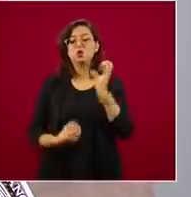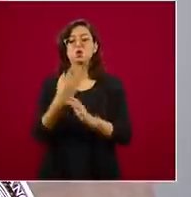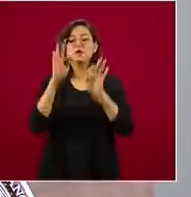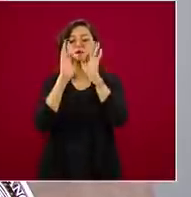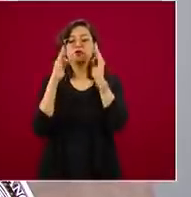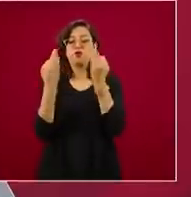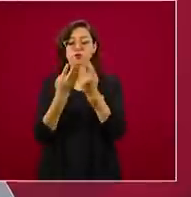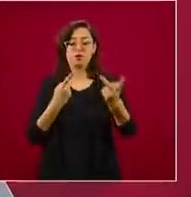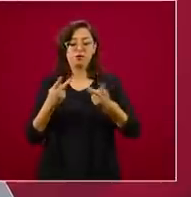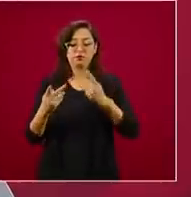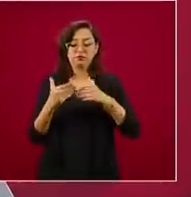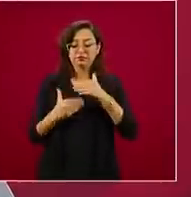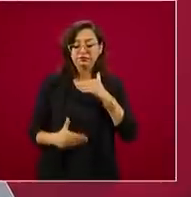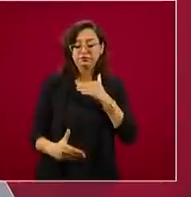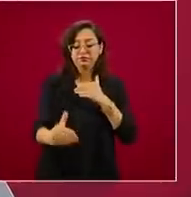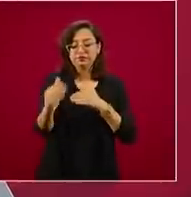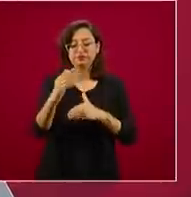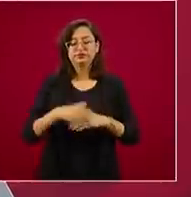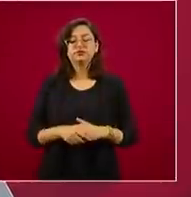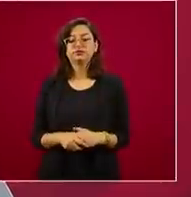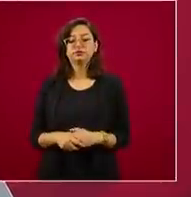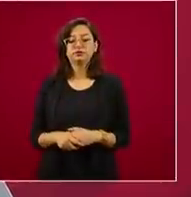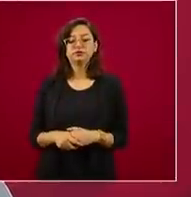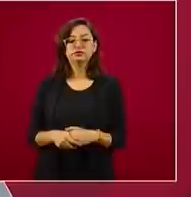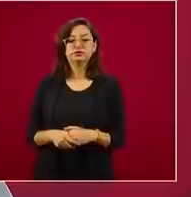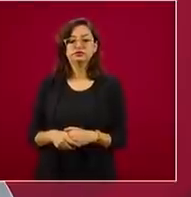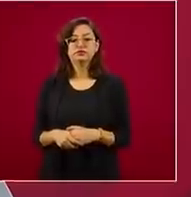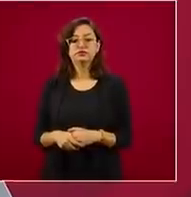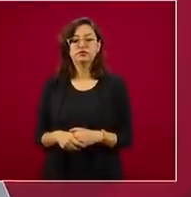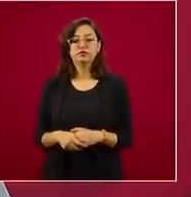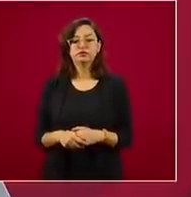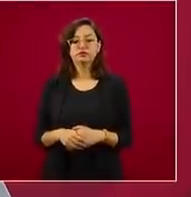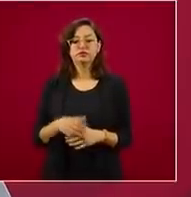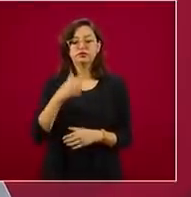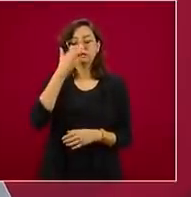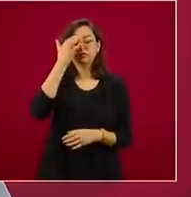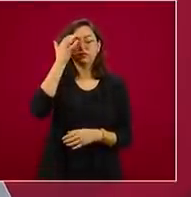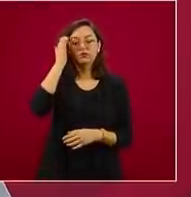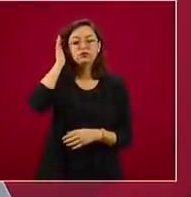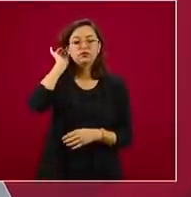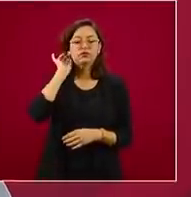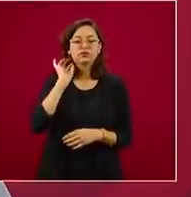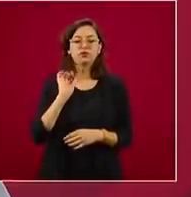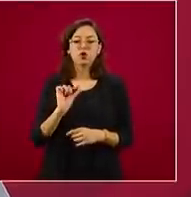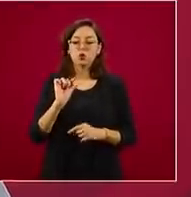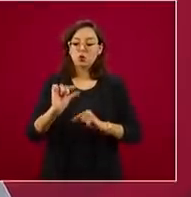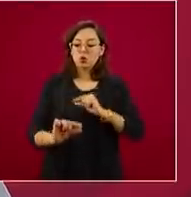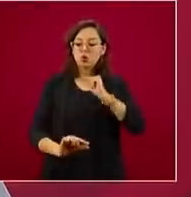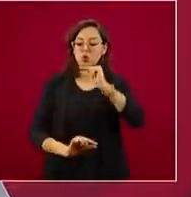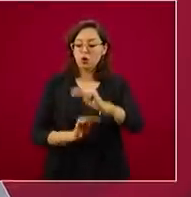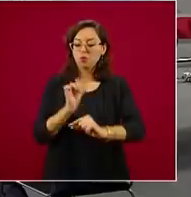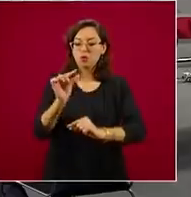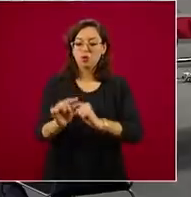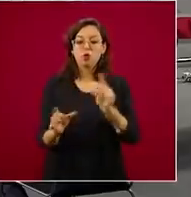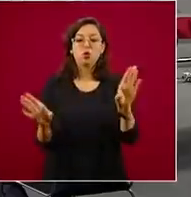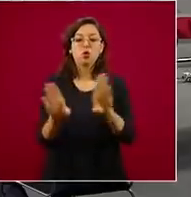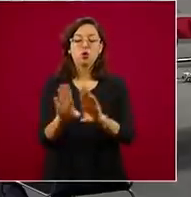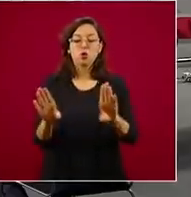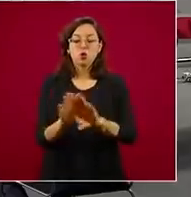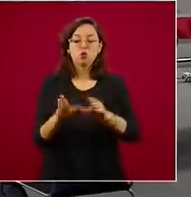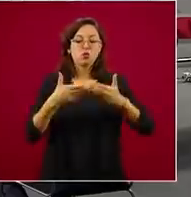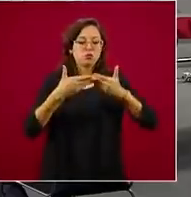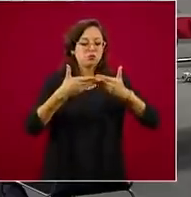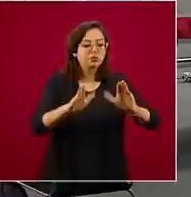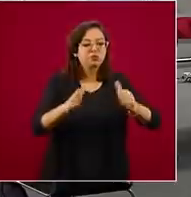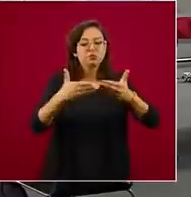normalidad, los bloques que nos permitirán la apertura escalonada de acuerdo con el semáforo, lo